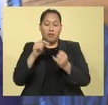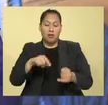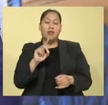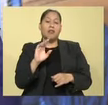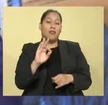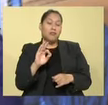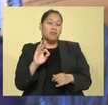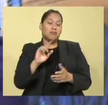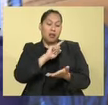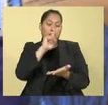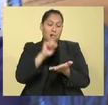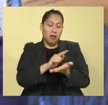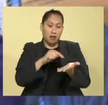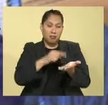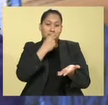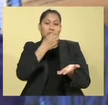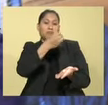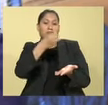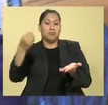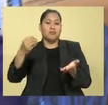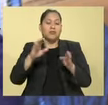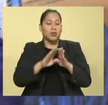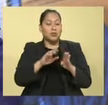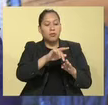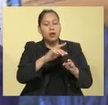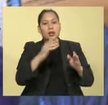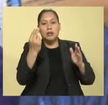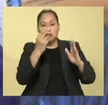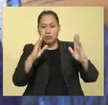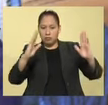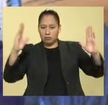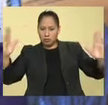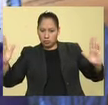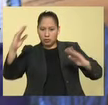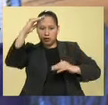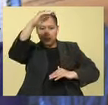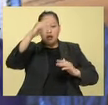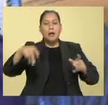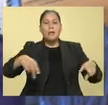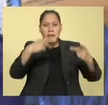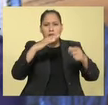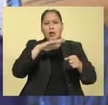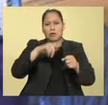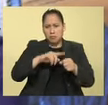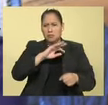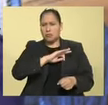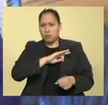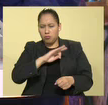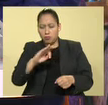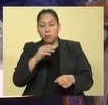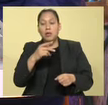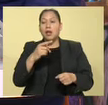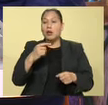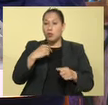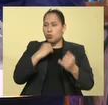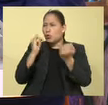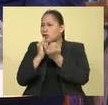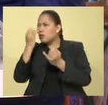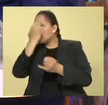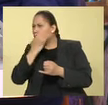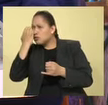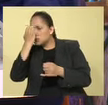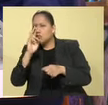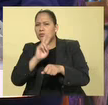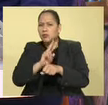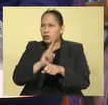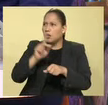ley ya está regulado Cuáles en qué condiciones tú tienes que vender un animal y tú como consumidor tienes que estar